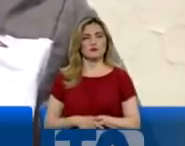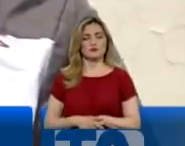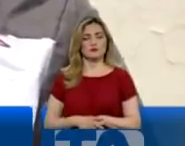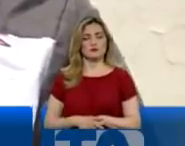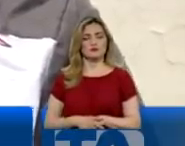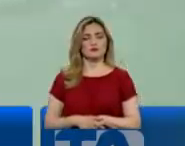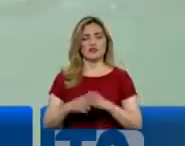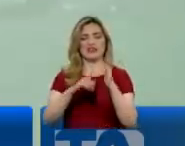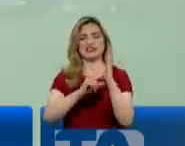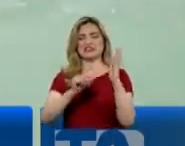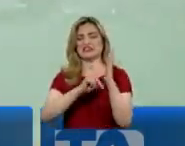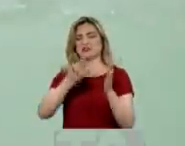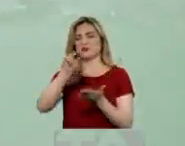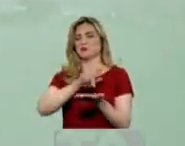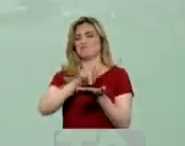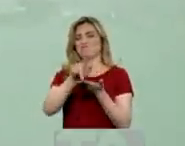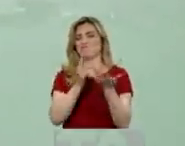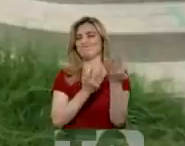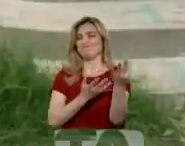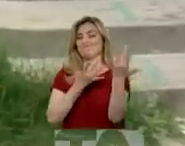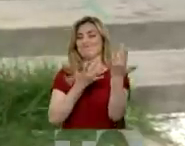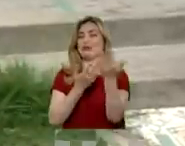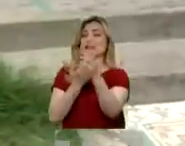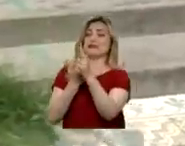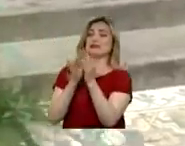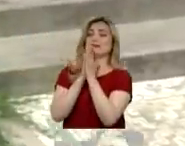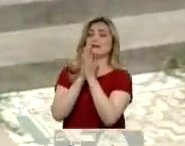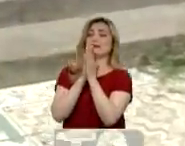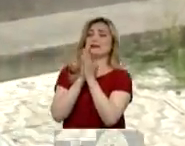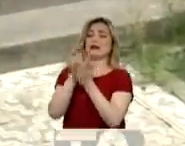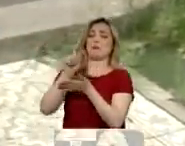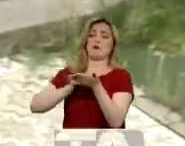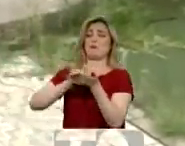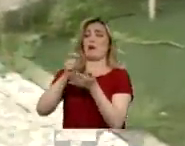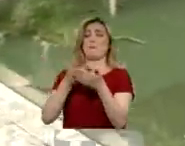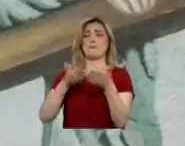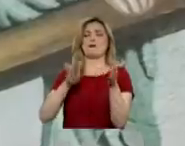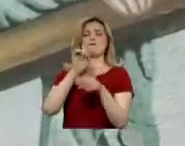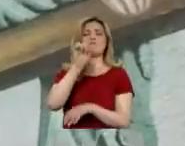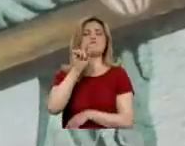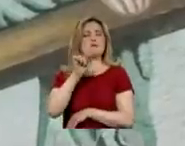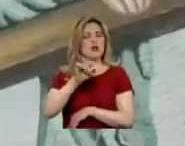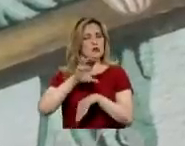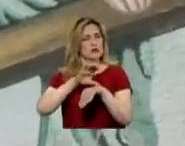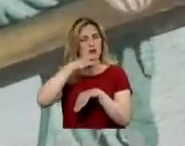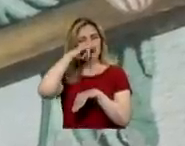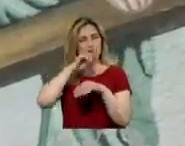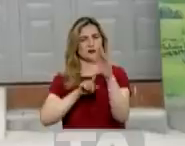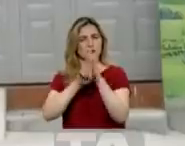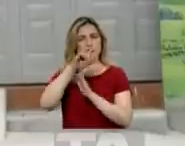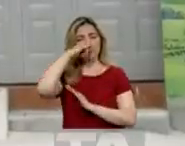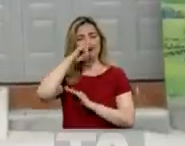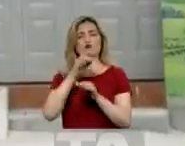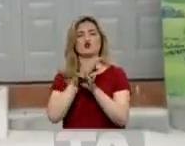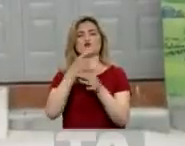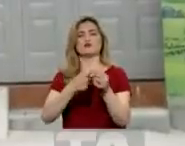el ies en el este y por ahora están a la espera de una respuesta que avale la apertura ya que son alrededor de 1000 centros de desarrollo infantil que